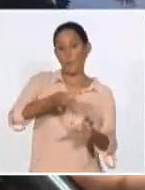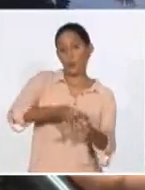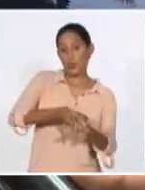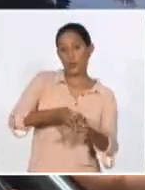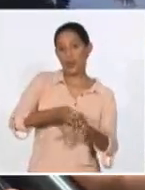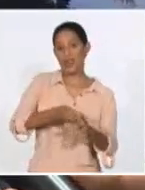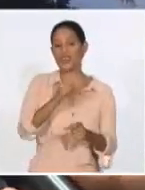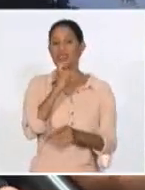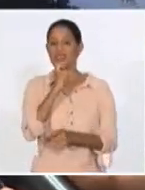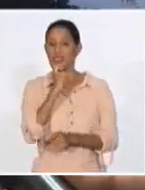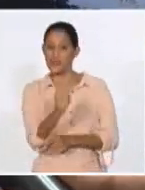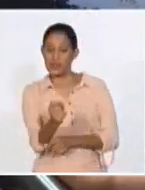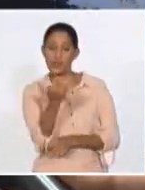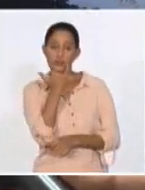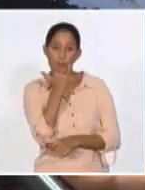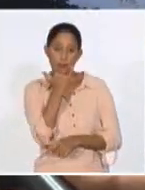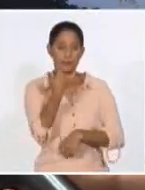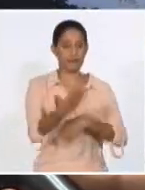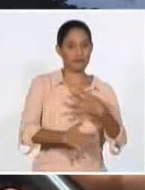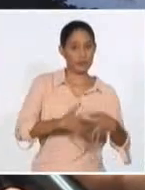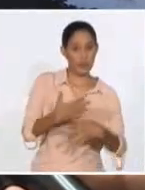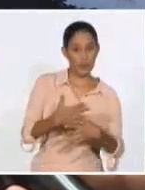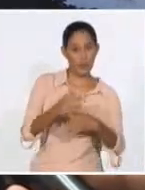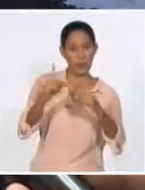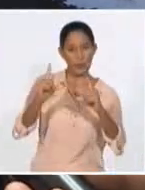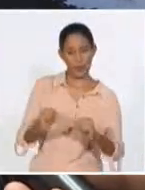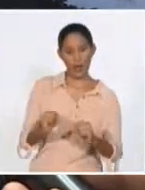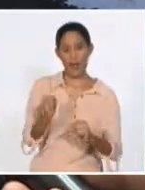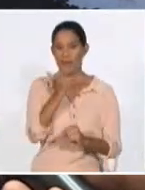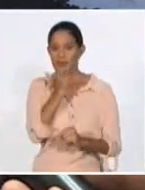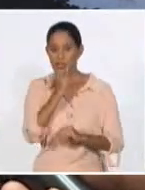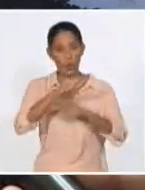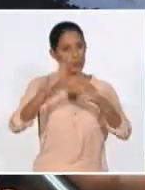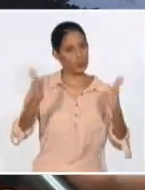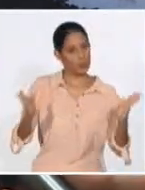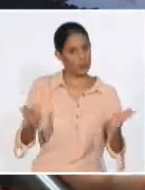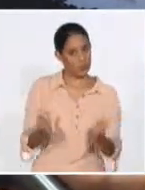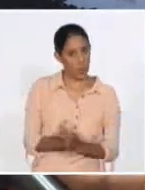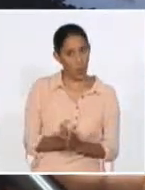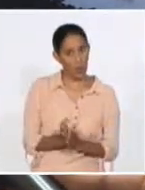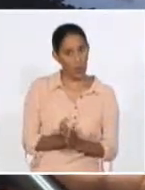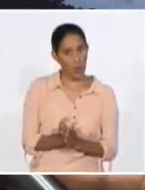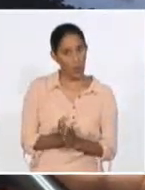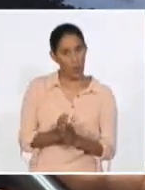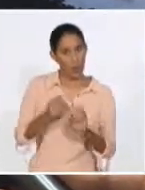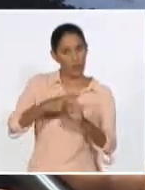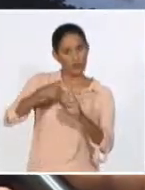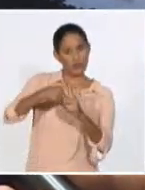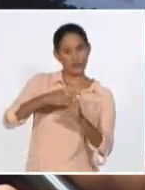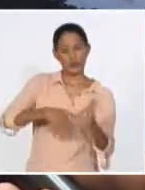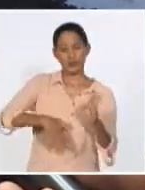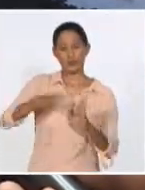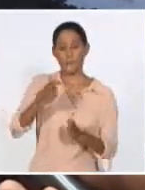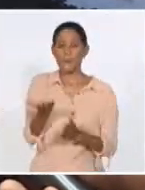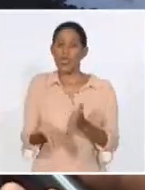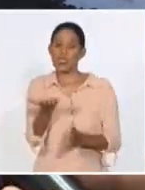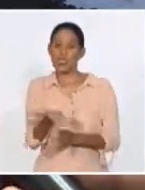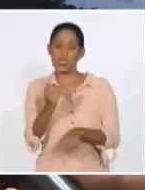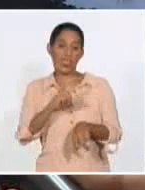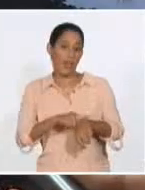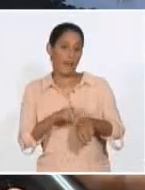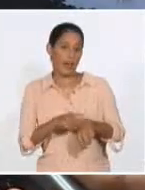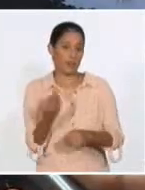nivel de indisponibilidad que básicamente tod el nivel de afectación que vamos a tener en la hora de la máxima demanda incluido la entrada guitera es básicamente por